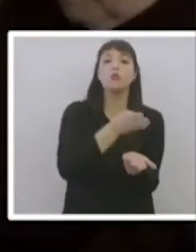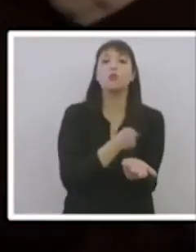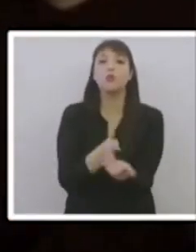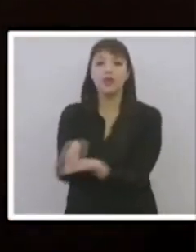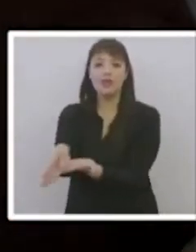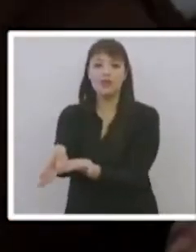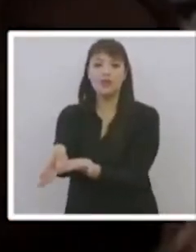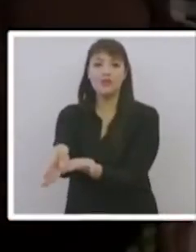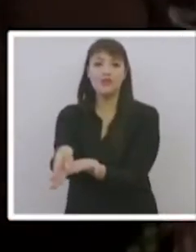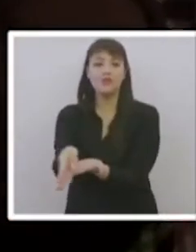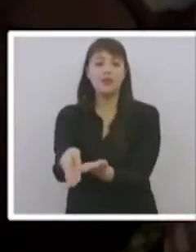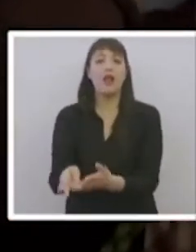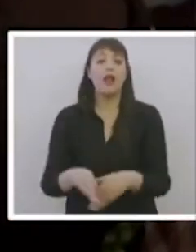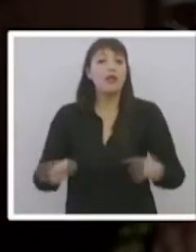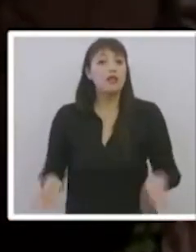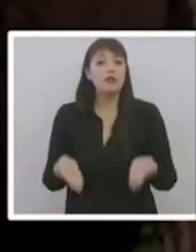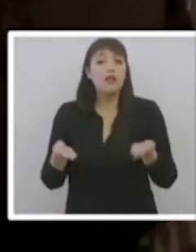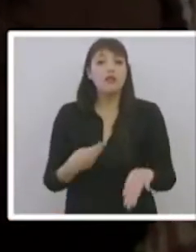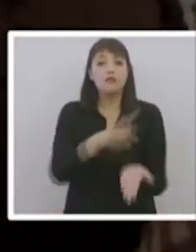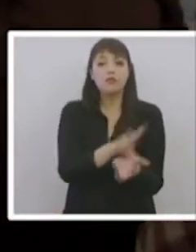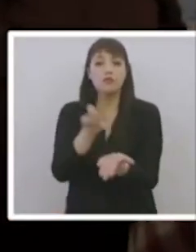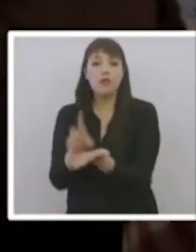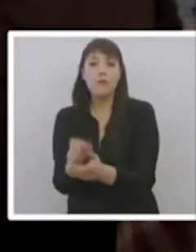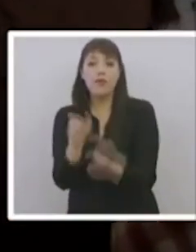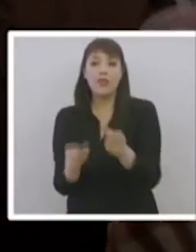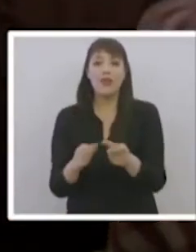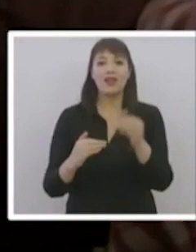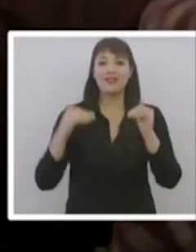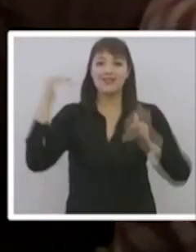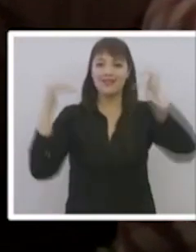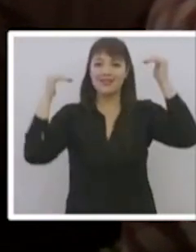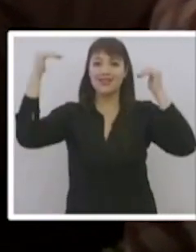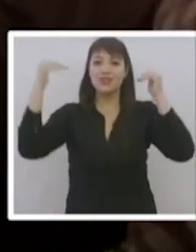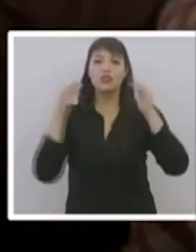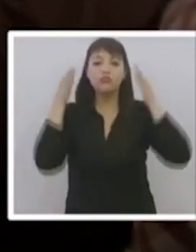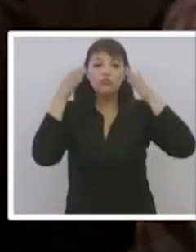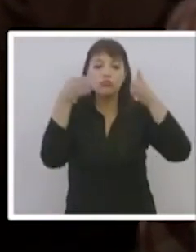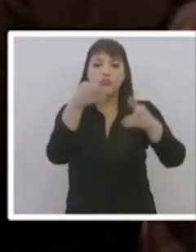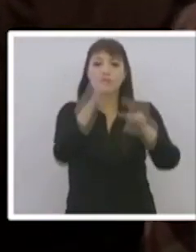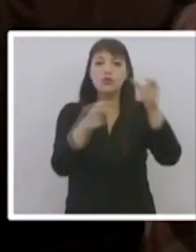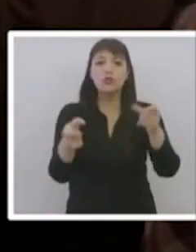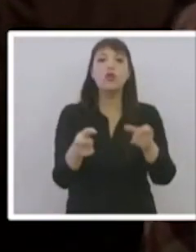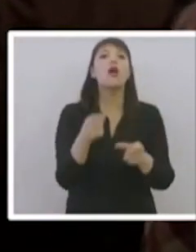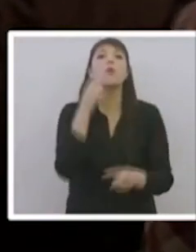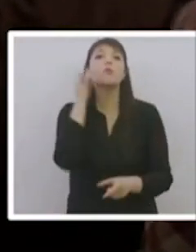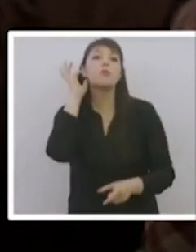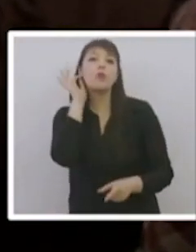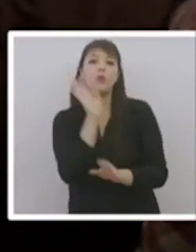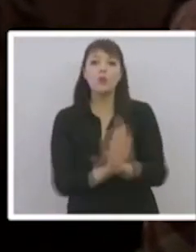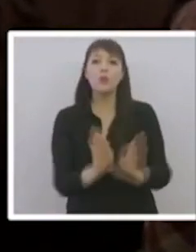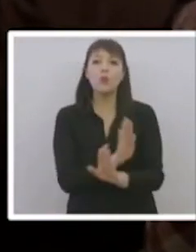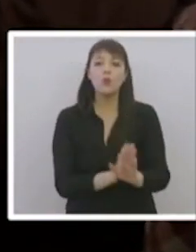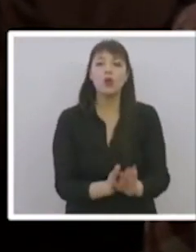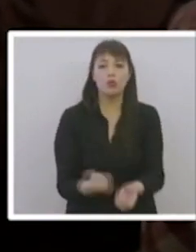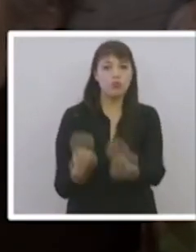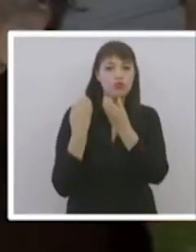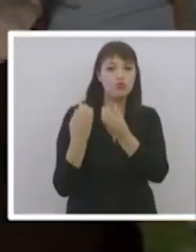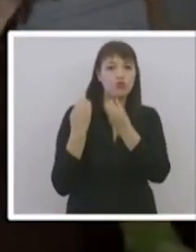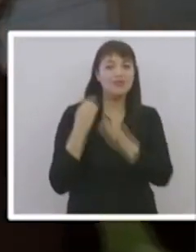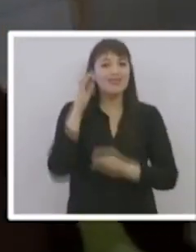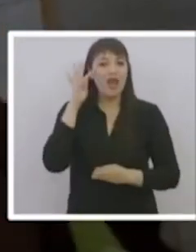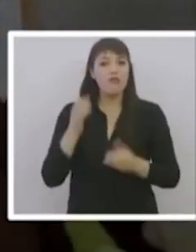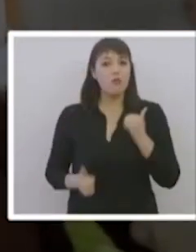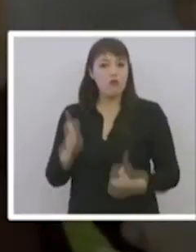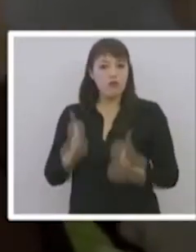integrarse a otros espacios, nosotros hablamos de los espacios laborales, que les permitan tener una autonomía en los ingresos, pero